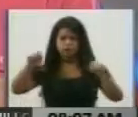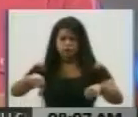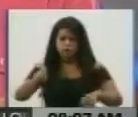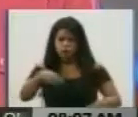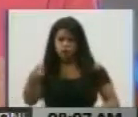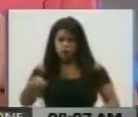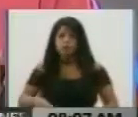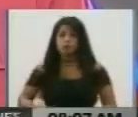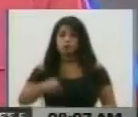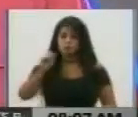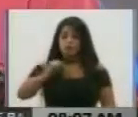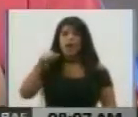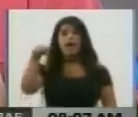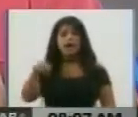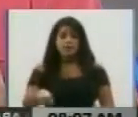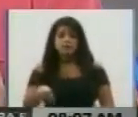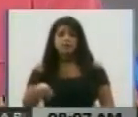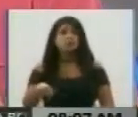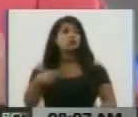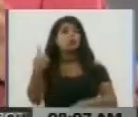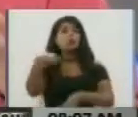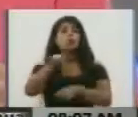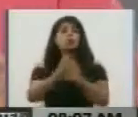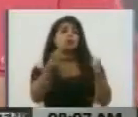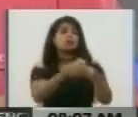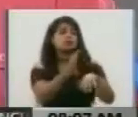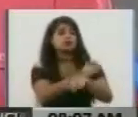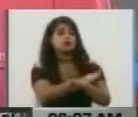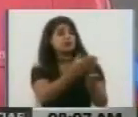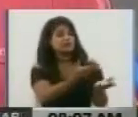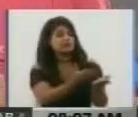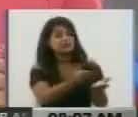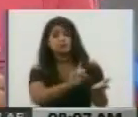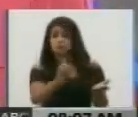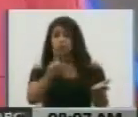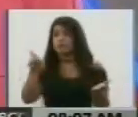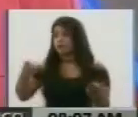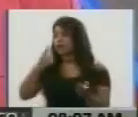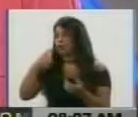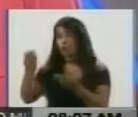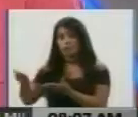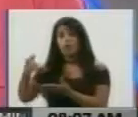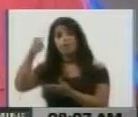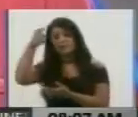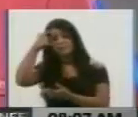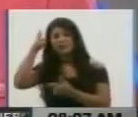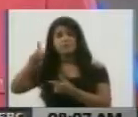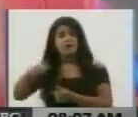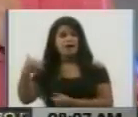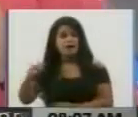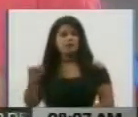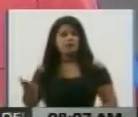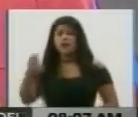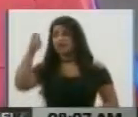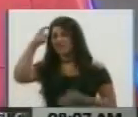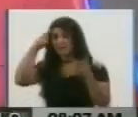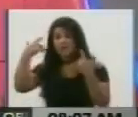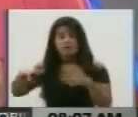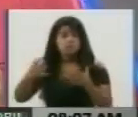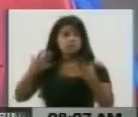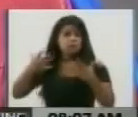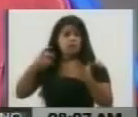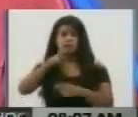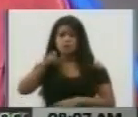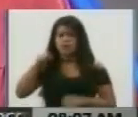este tablero no solamente juegan las blancas, también juegan las rojas. Y el chavismo es una fuerza impresionante que se